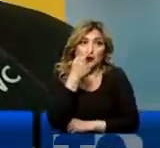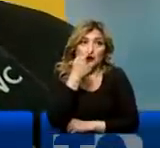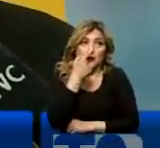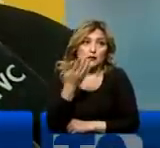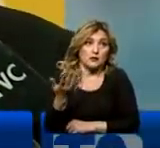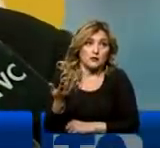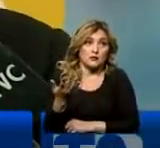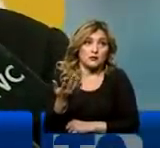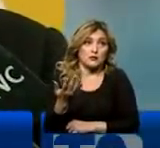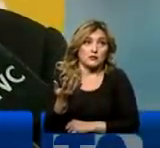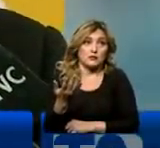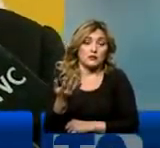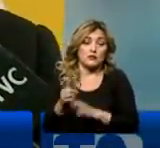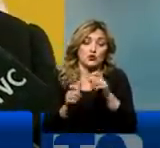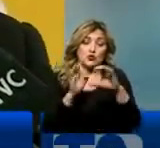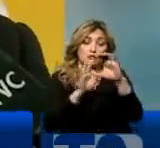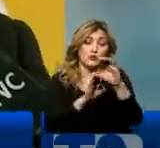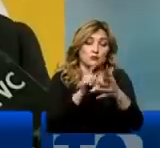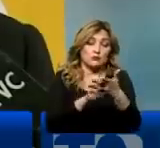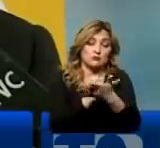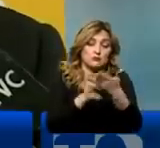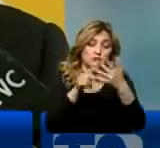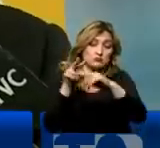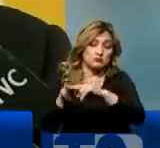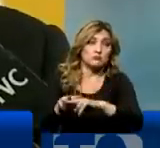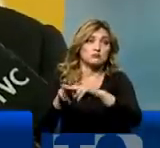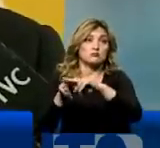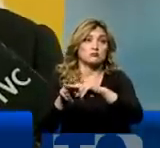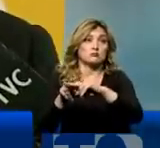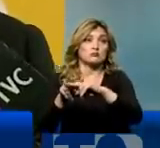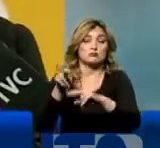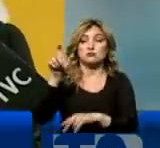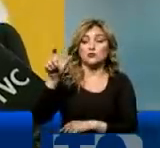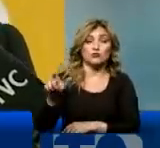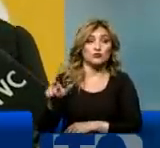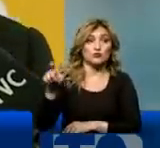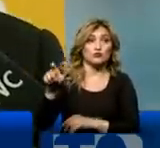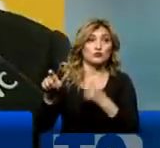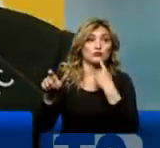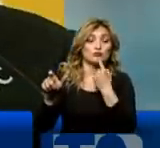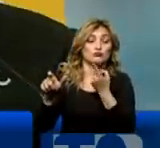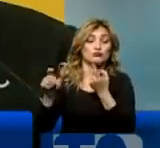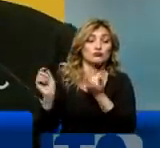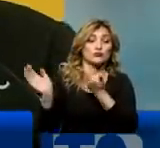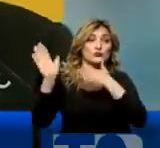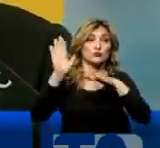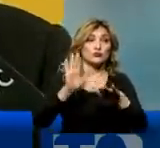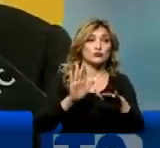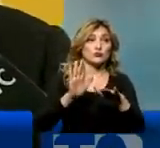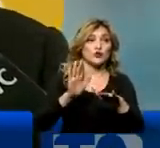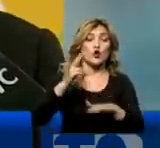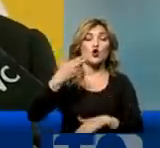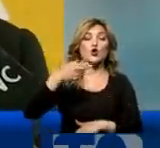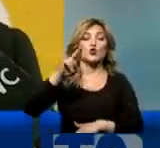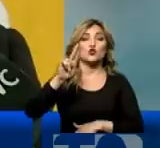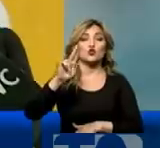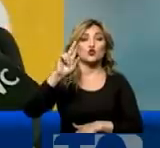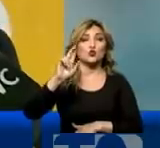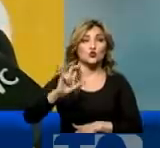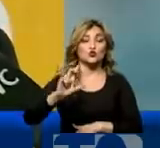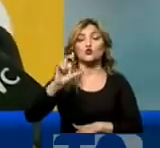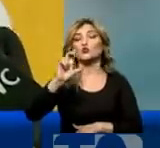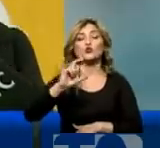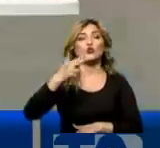se elimine el Consejo de Participación Ciudadana. Hemos verificado una persona que dijo que venía a nombre del señor Chukchilán, me parece que es funcionario del